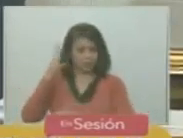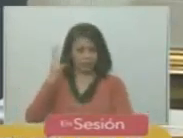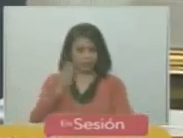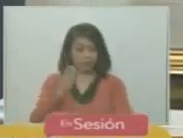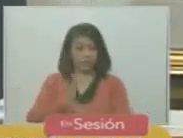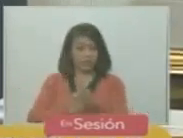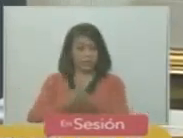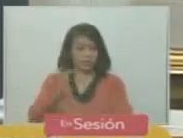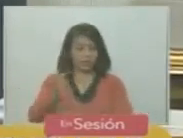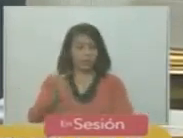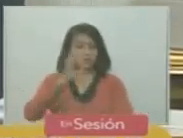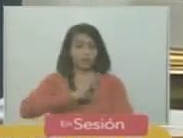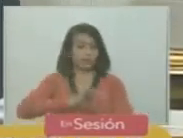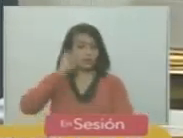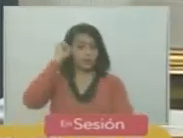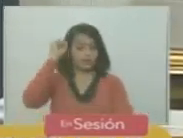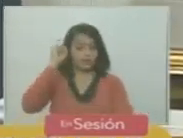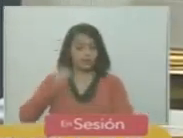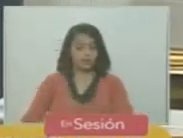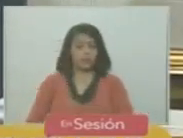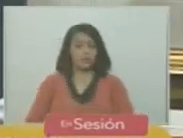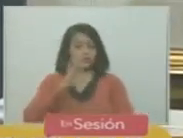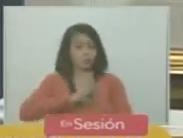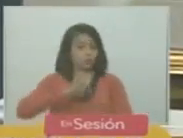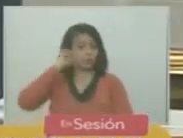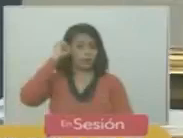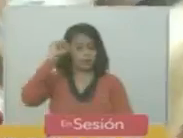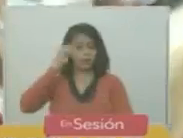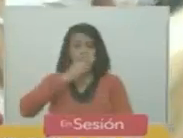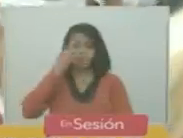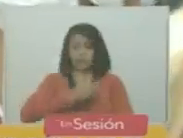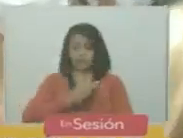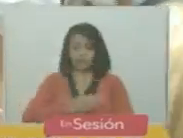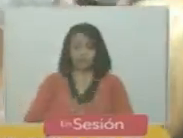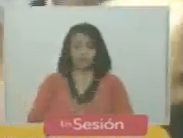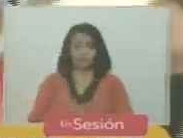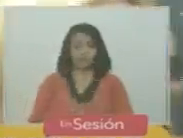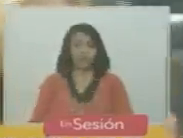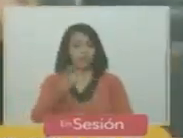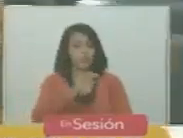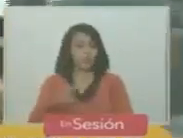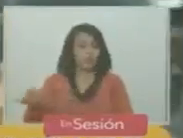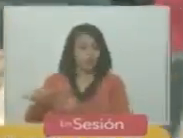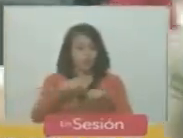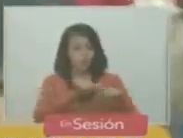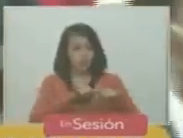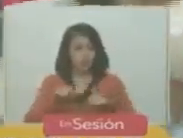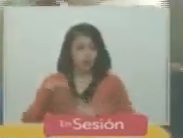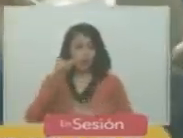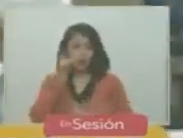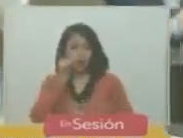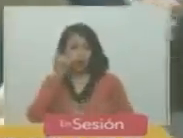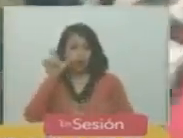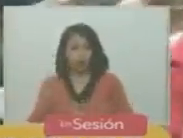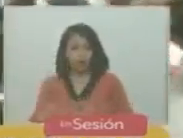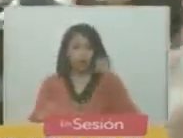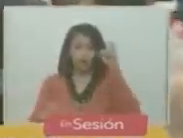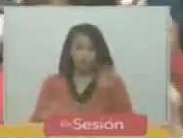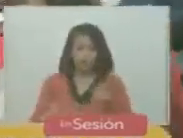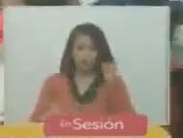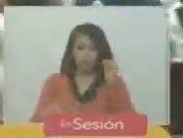que sea socialista, socialista de verdad, que busque la igualdad del hombre por el hombre, de la mujer por la